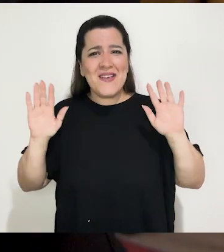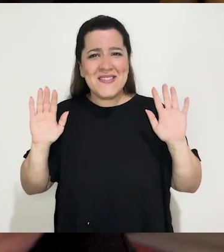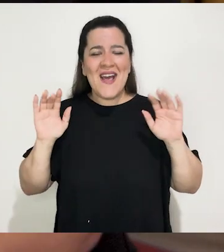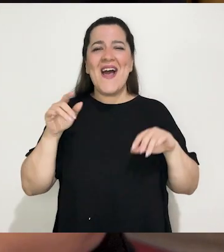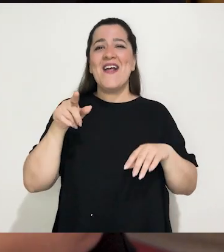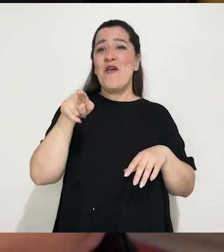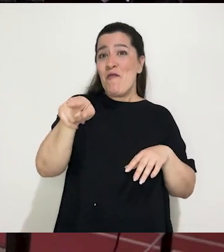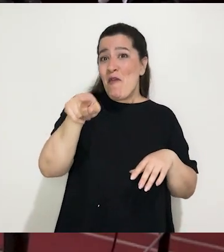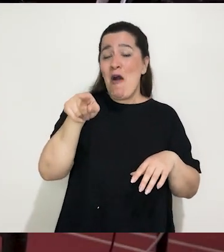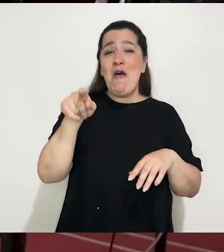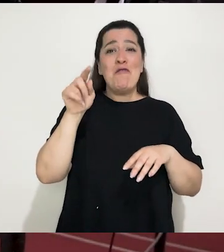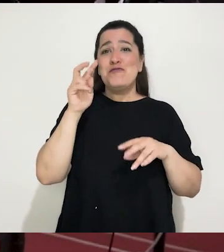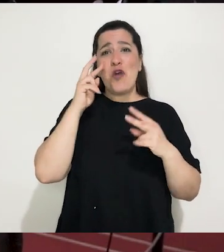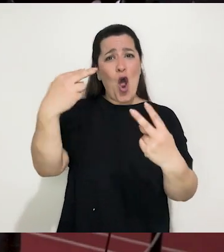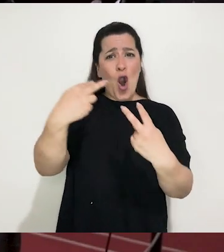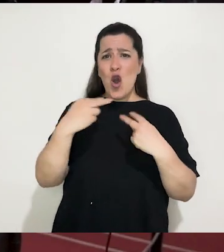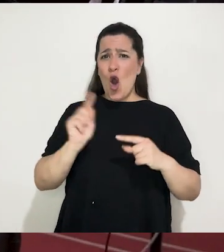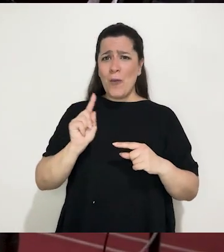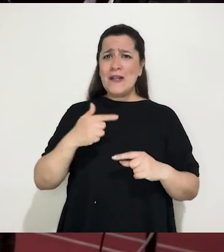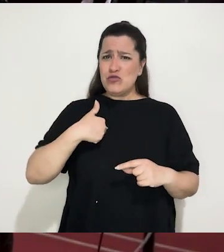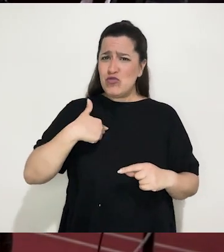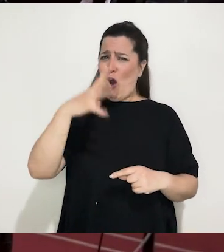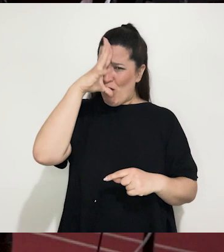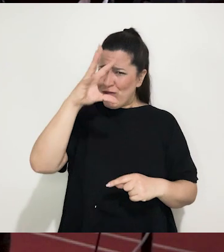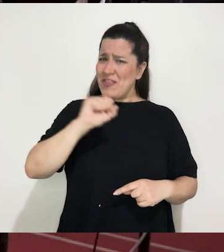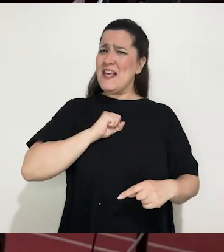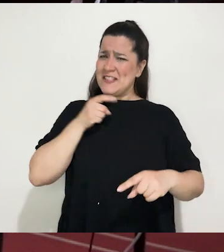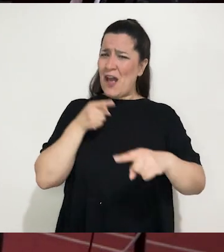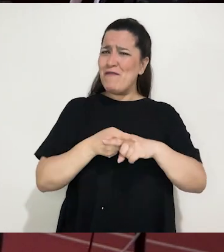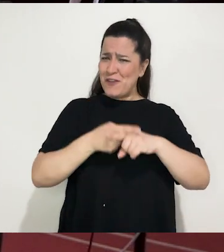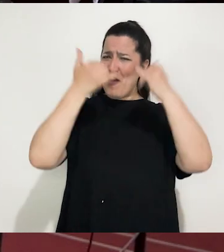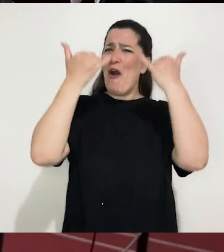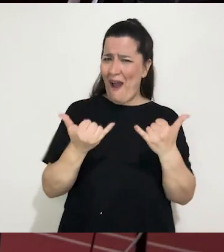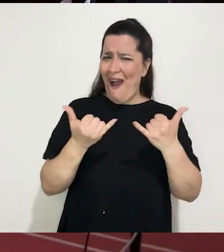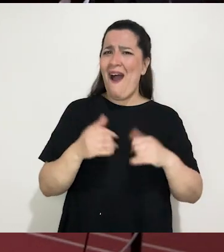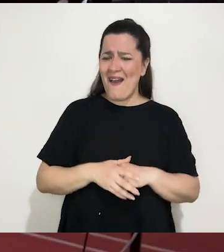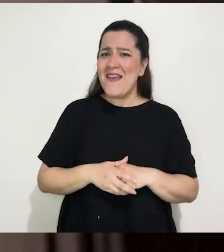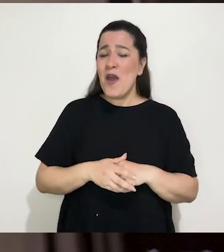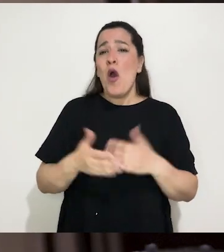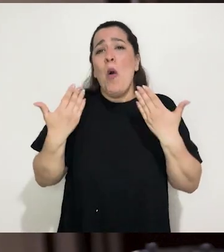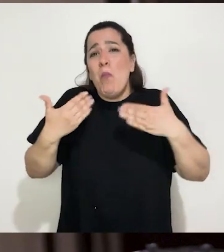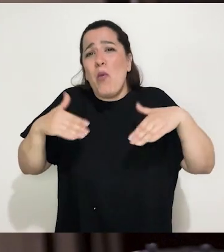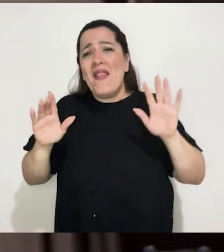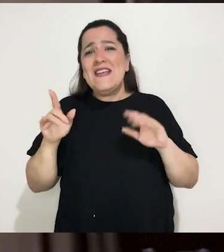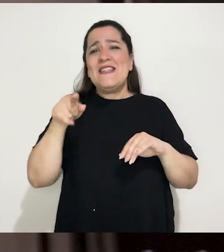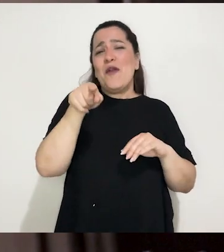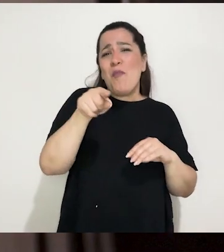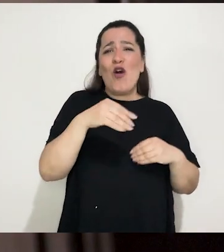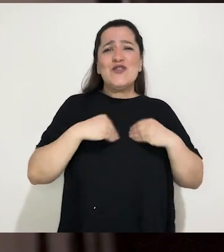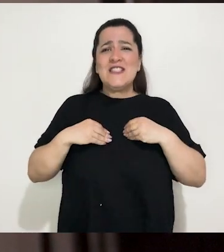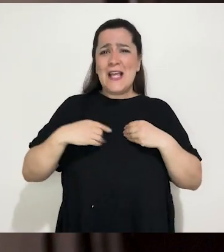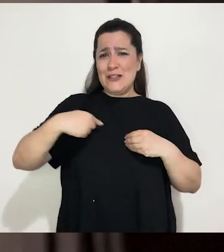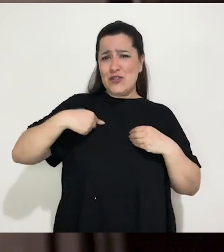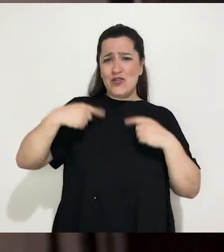estoy. Puede ser que no veas mi desafío y que sientas que